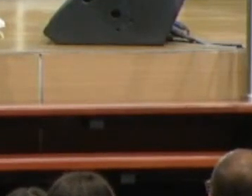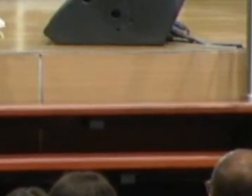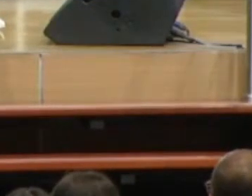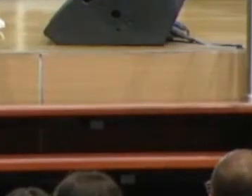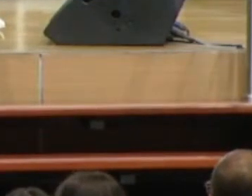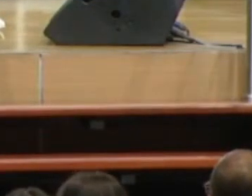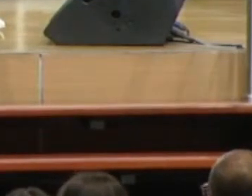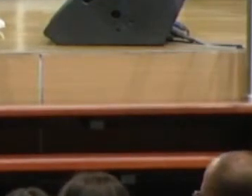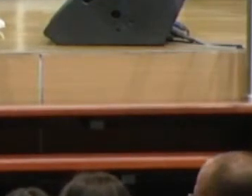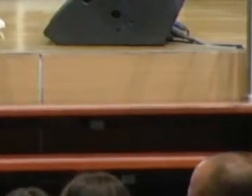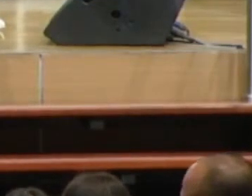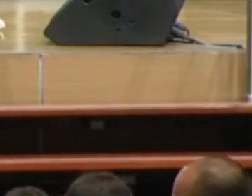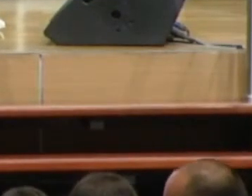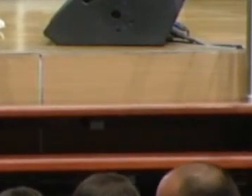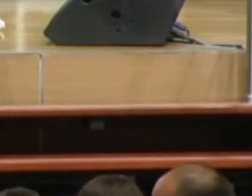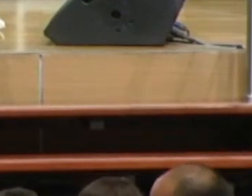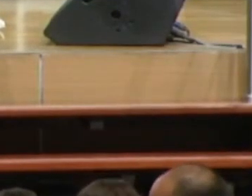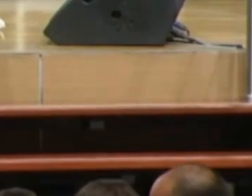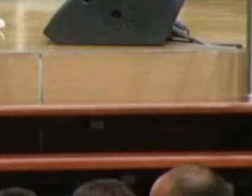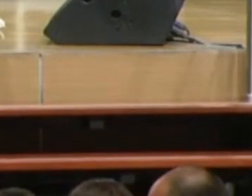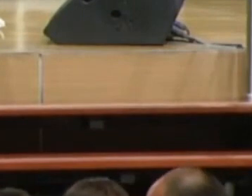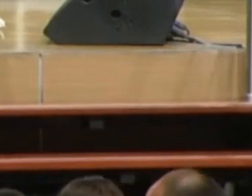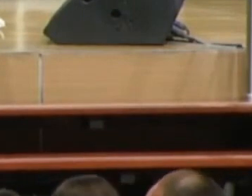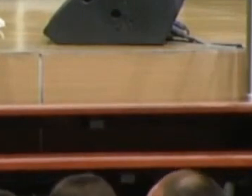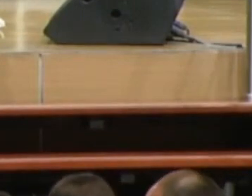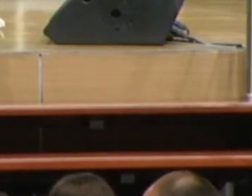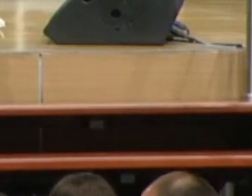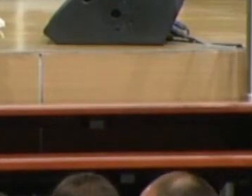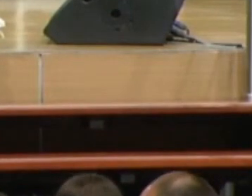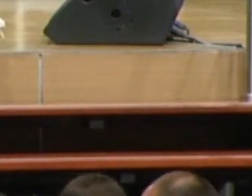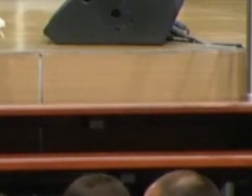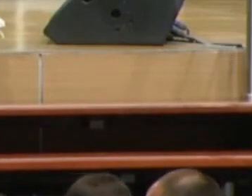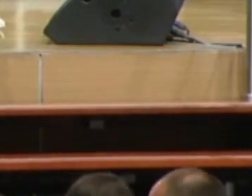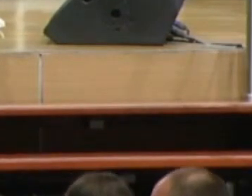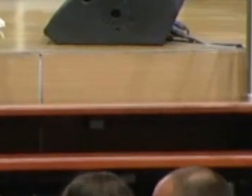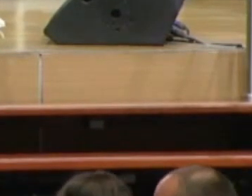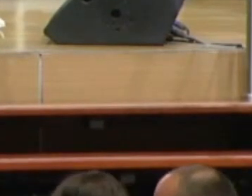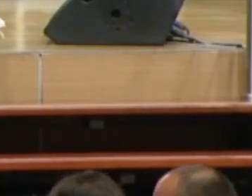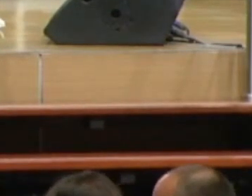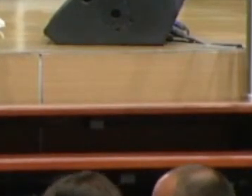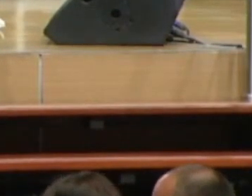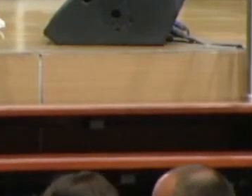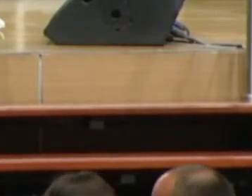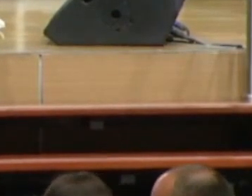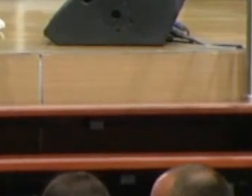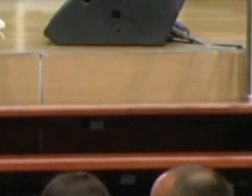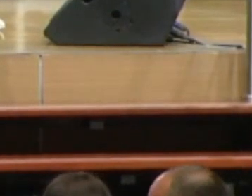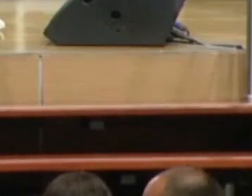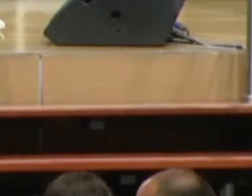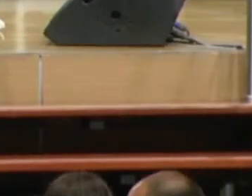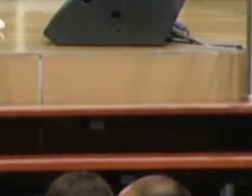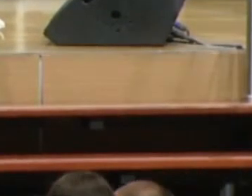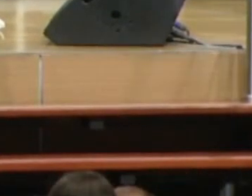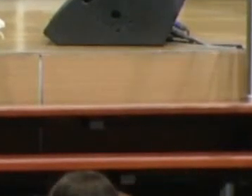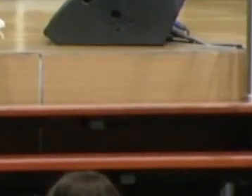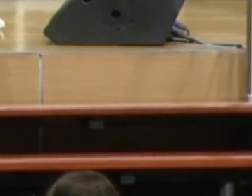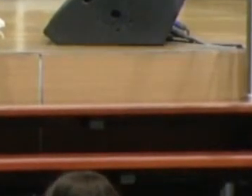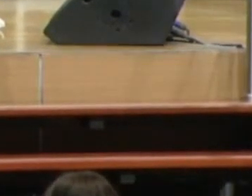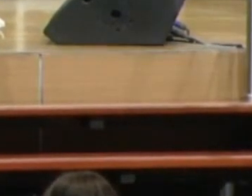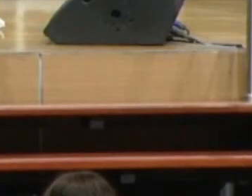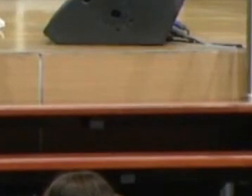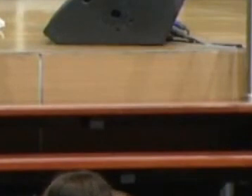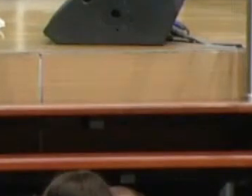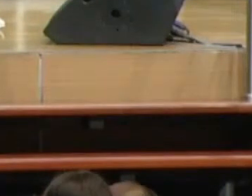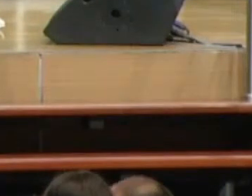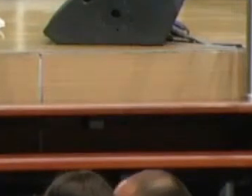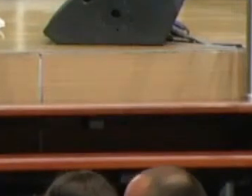tranquila tranquila machete está dentro vaina pero cuando se acuesta en la mañana cuando esto quiero ahora ella dice no